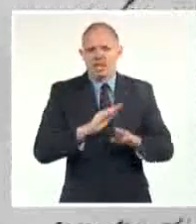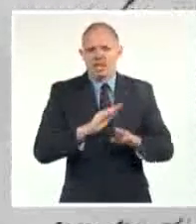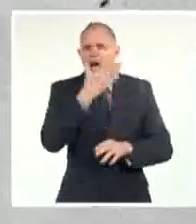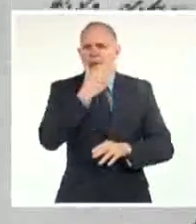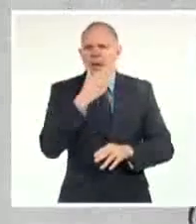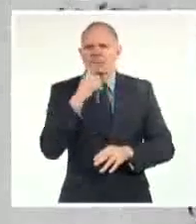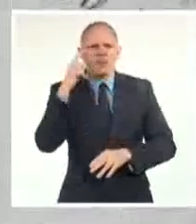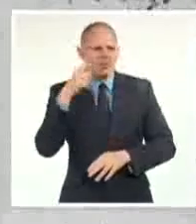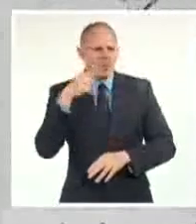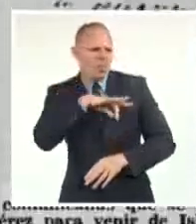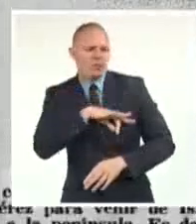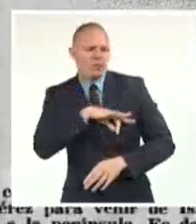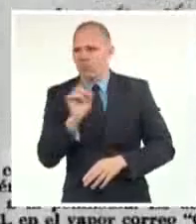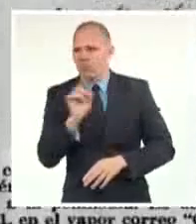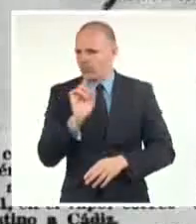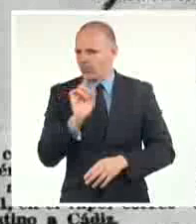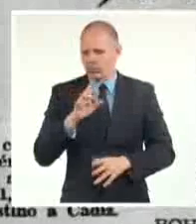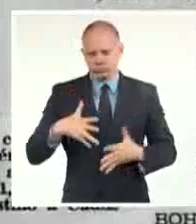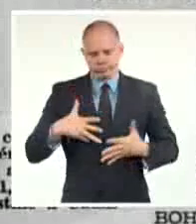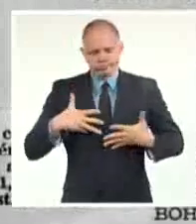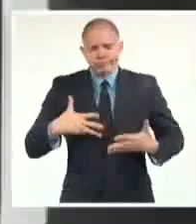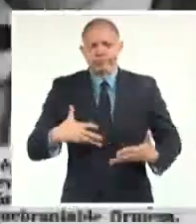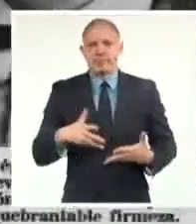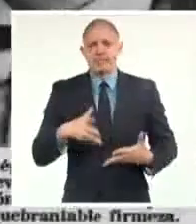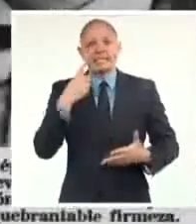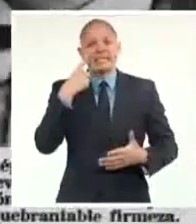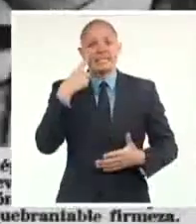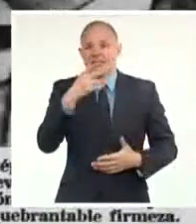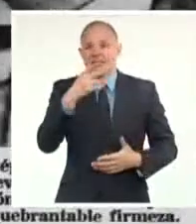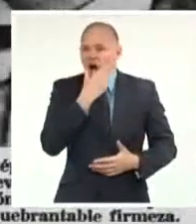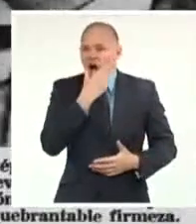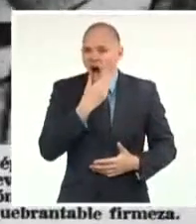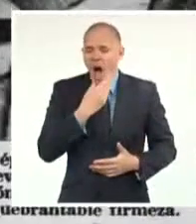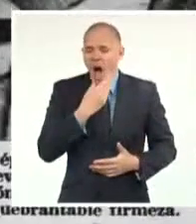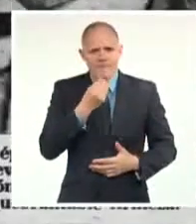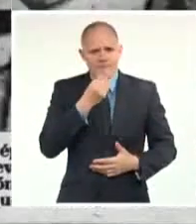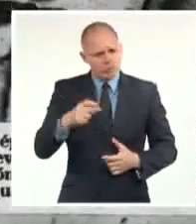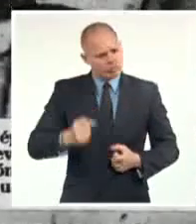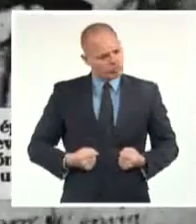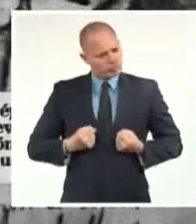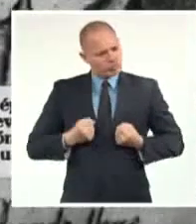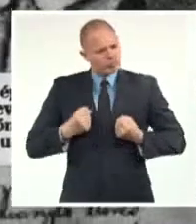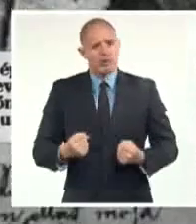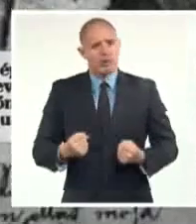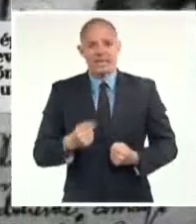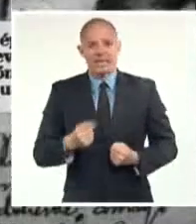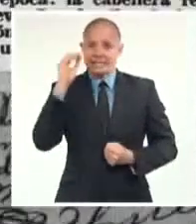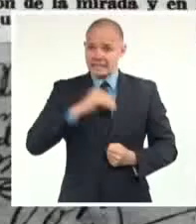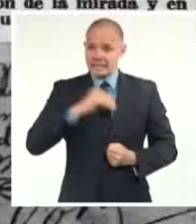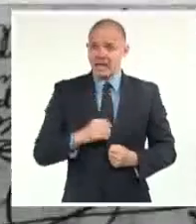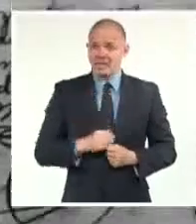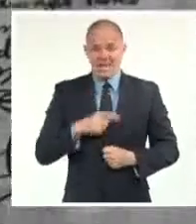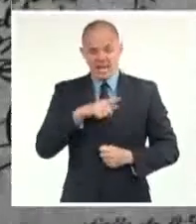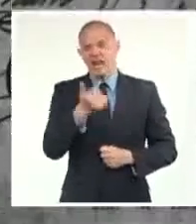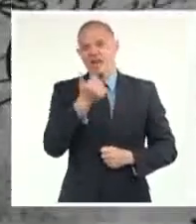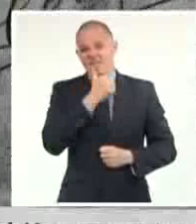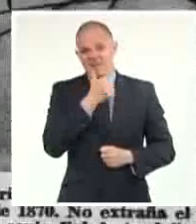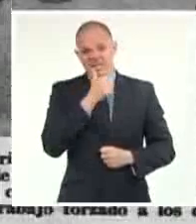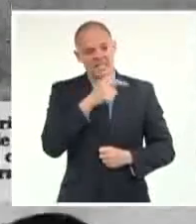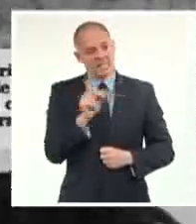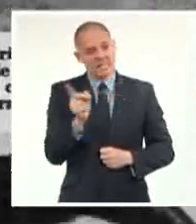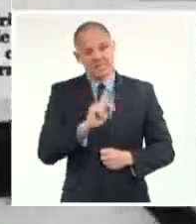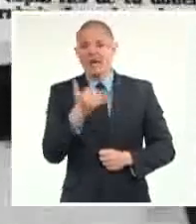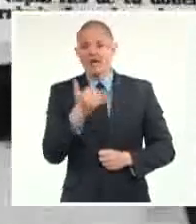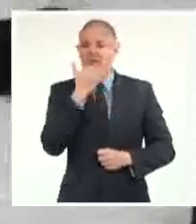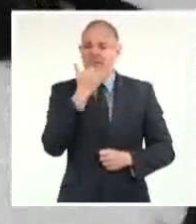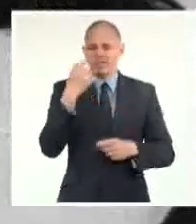muerte, de crueldad, que te demuestra lo vil que puede ser un ser humano con respecto a otro ser humano, lo destructivo, lo deformante que puede ser